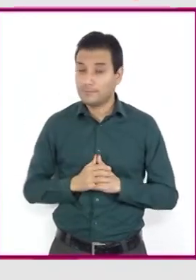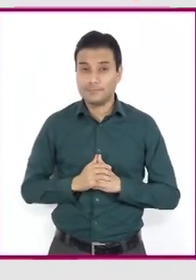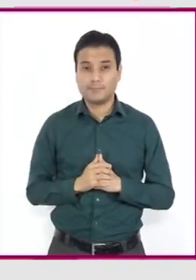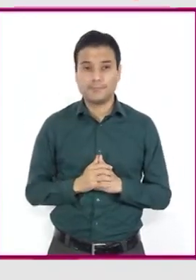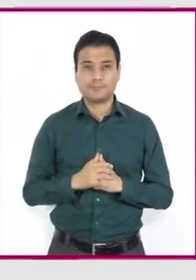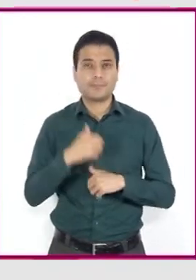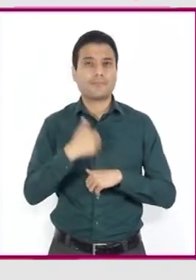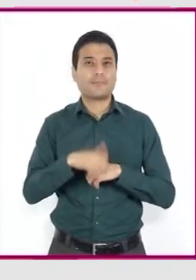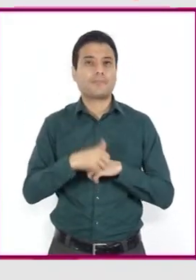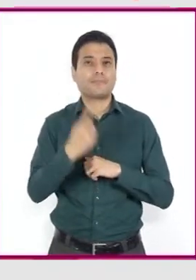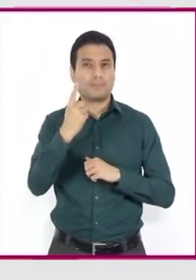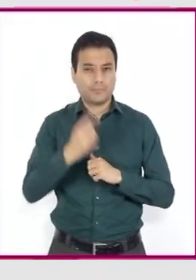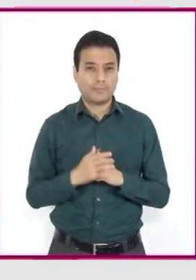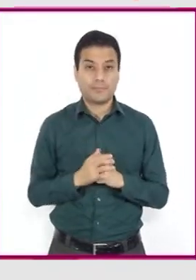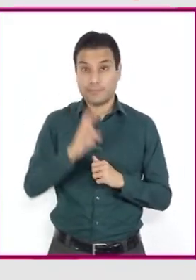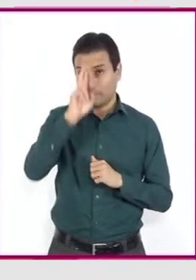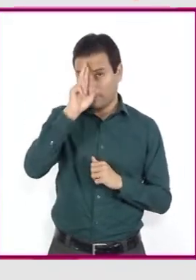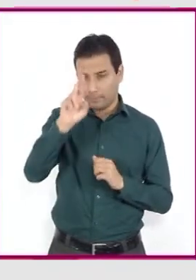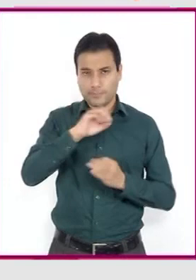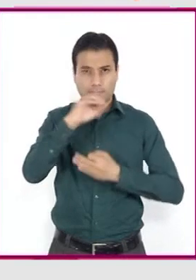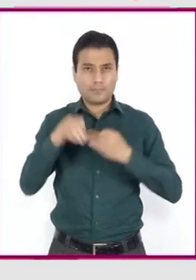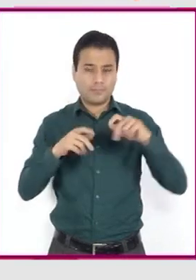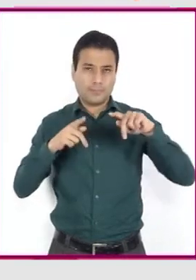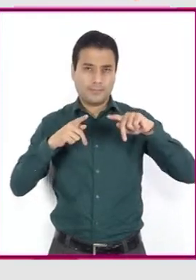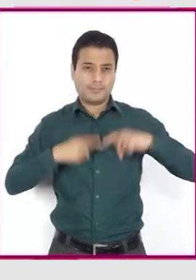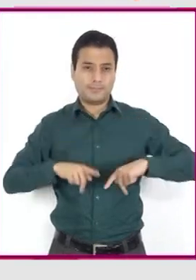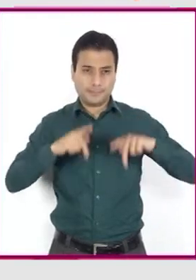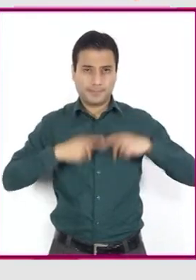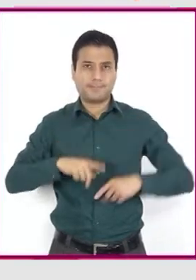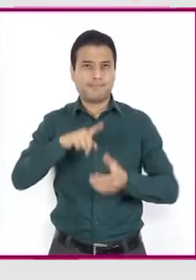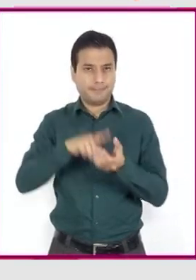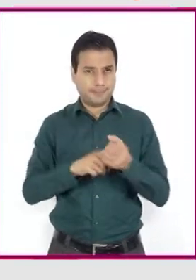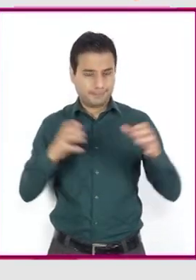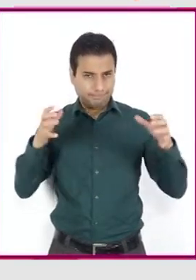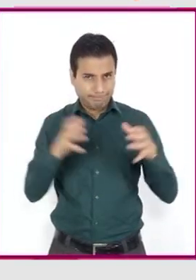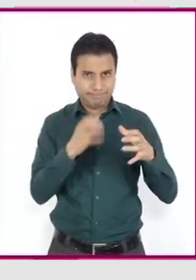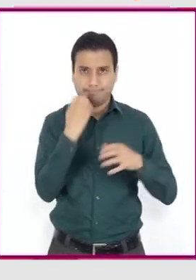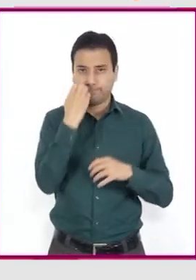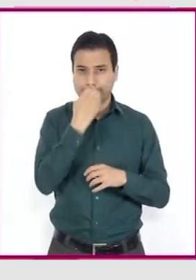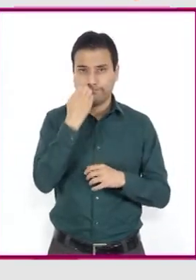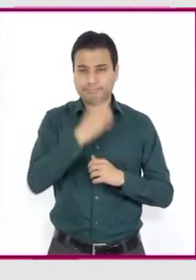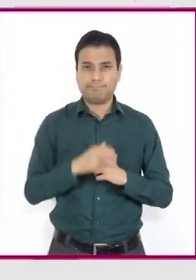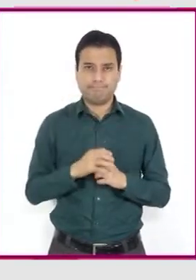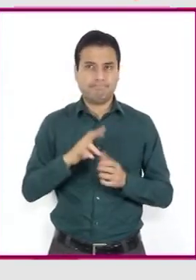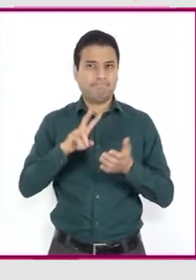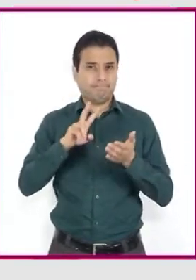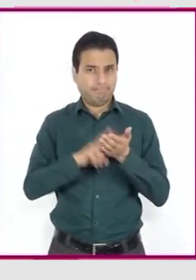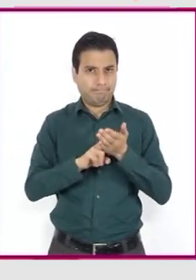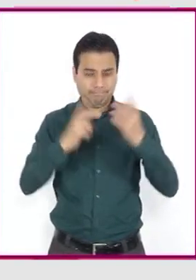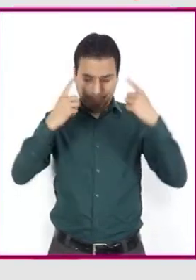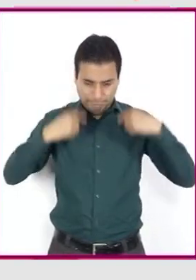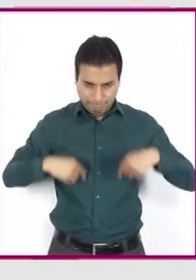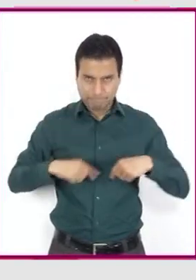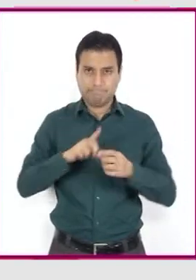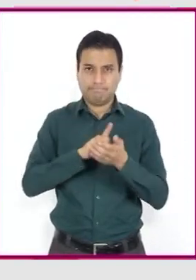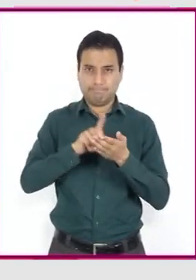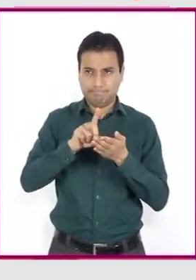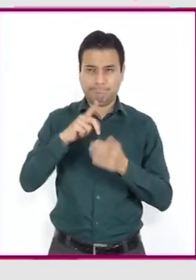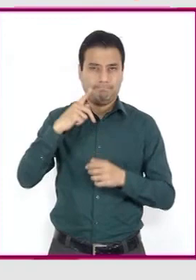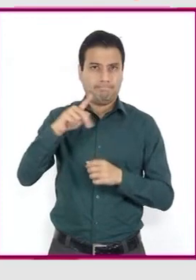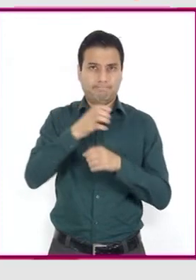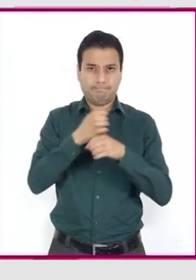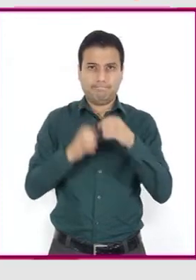Número 1. Respetar a todas las personas que integran la comunidad escolar en su dignidad, sus derechos y sus